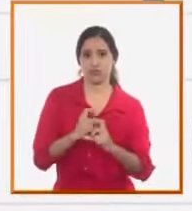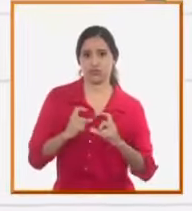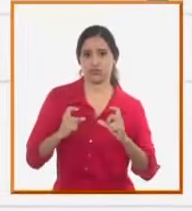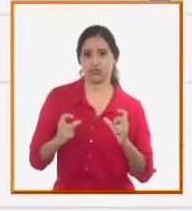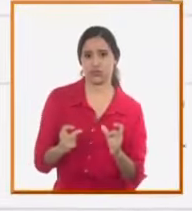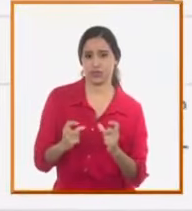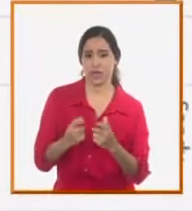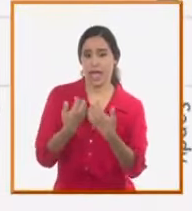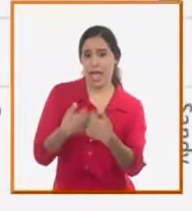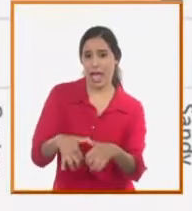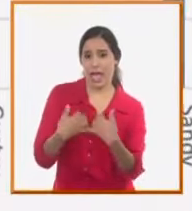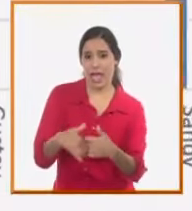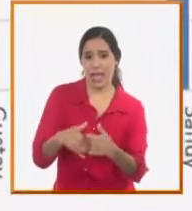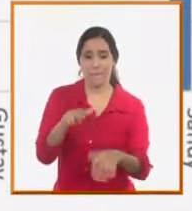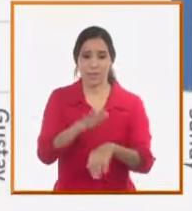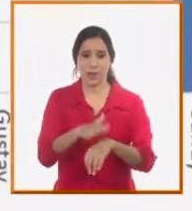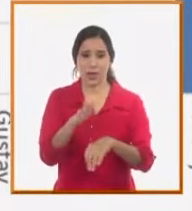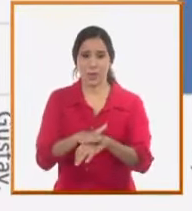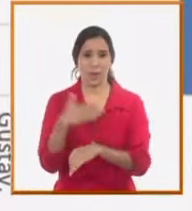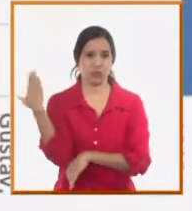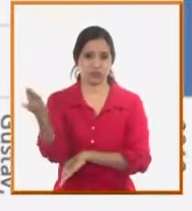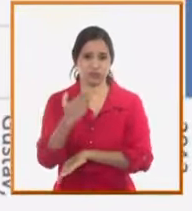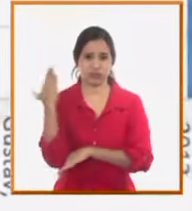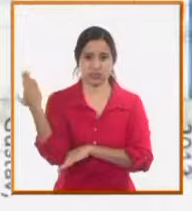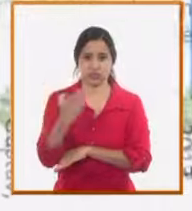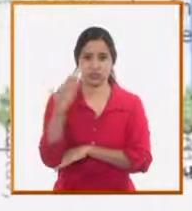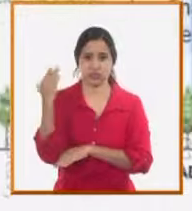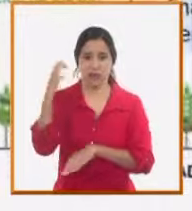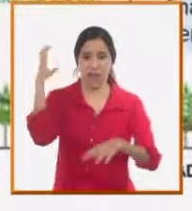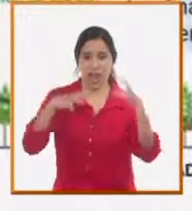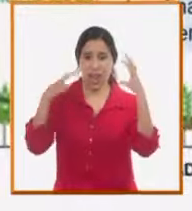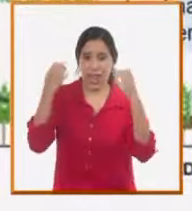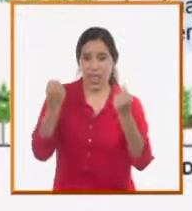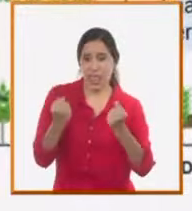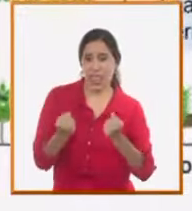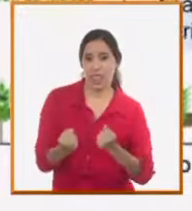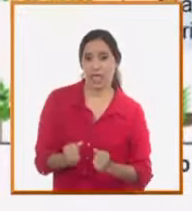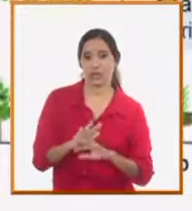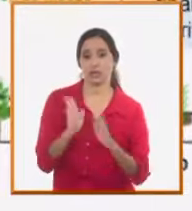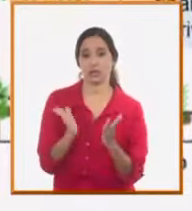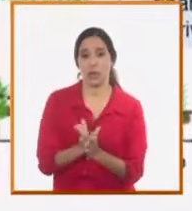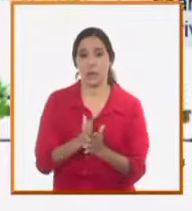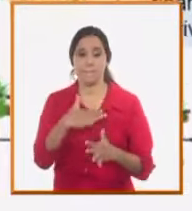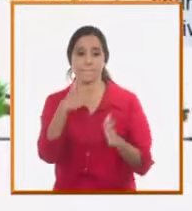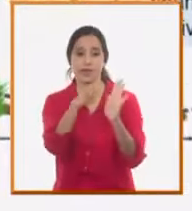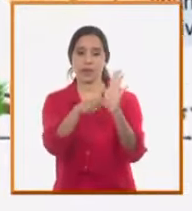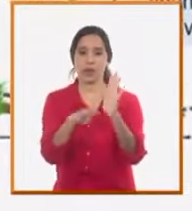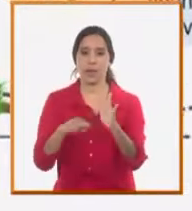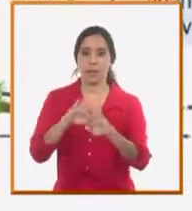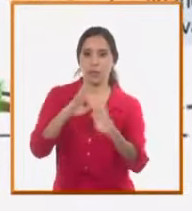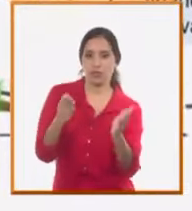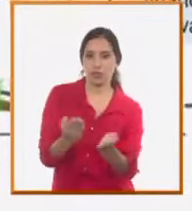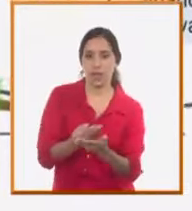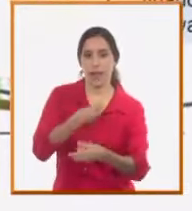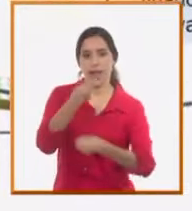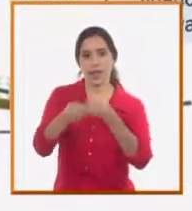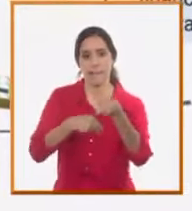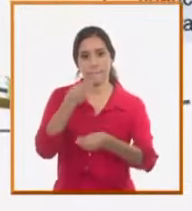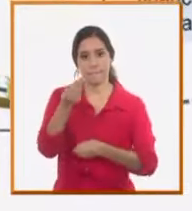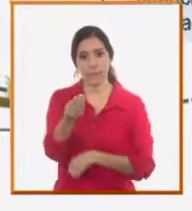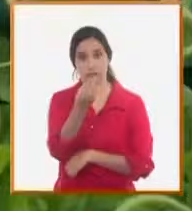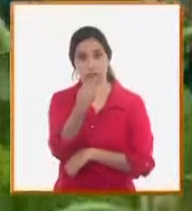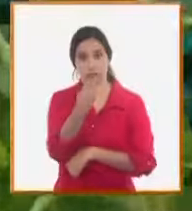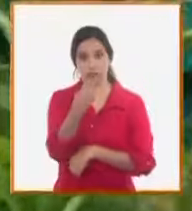como huracanes o intensas sequías asociados al cambio climático, el Programa Mundial de Alimentos apoya la gestión integral de riesgos